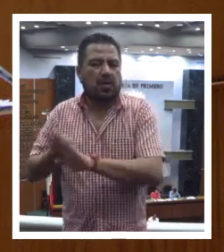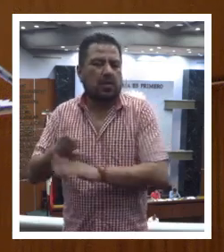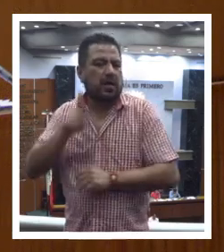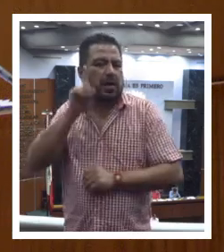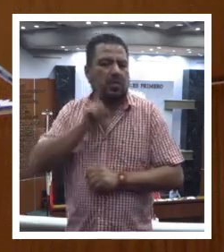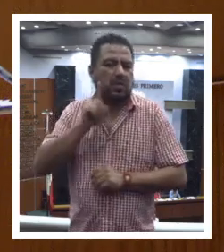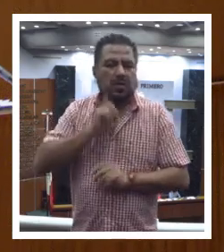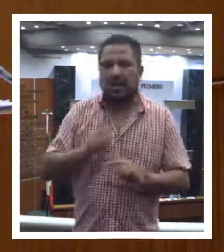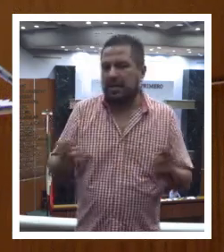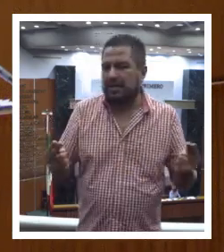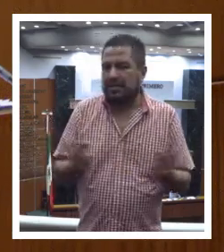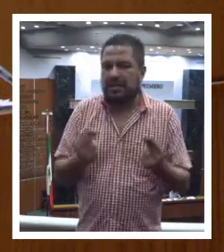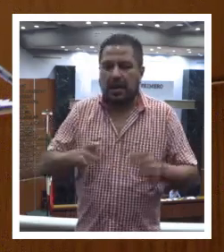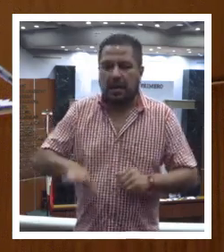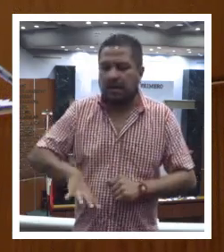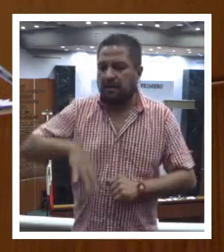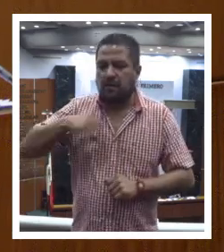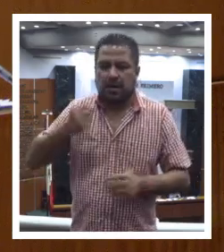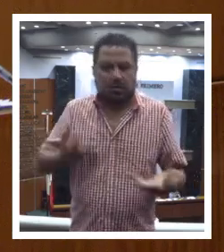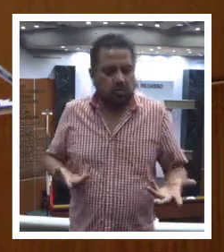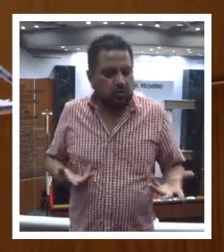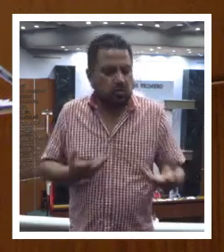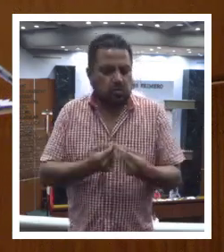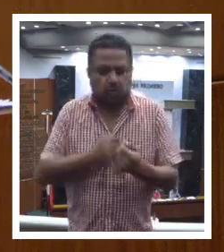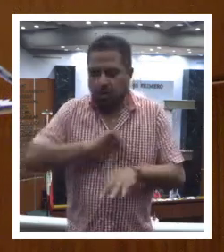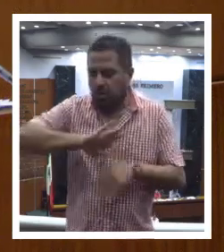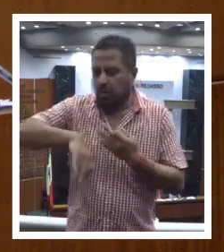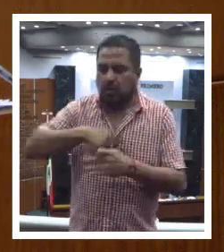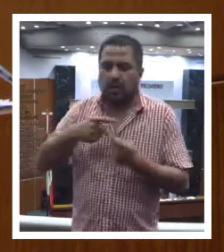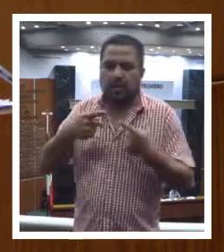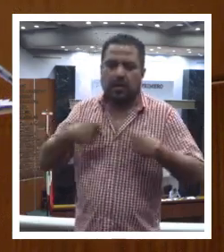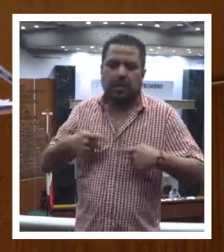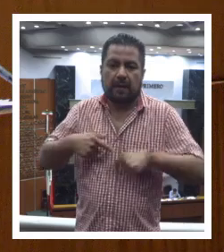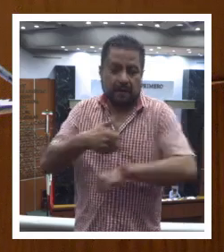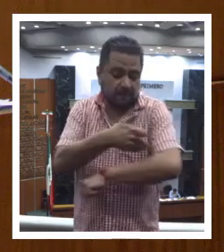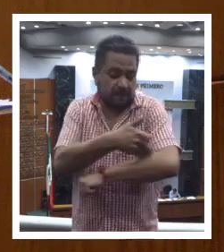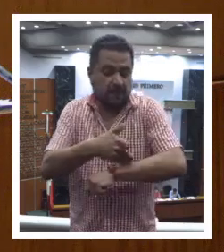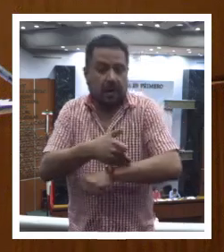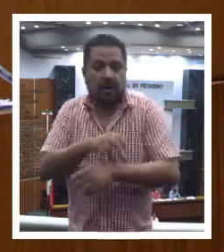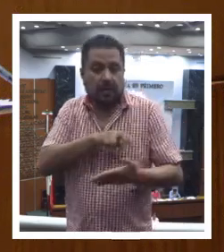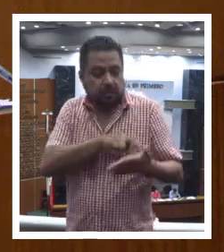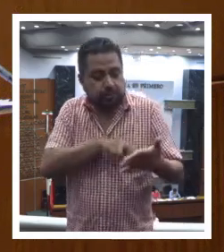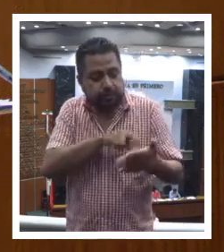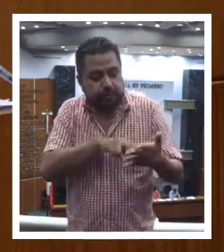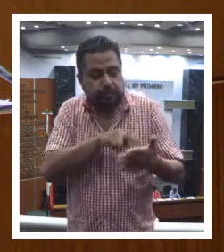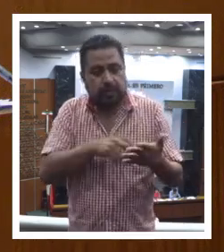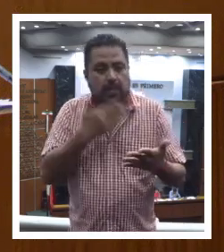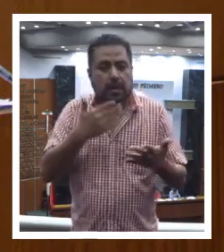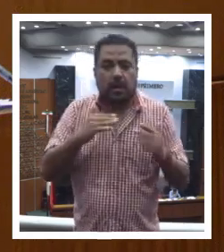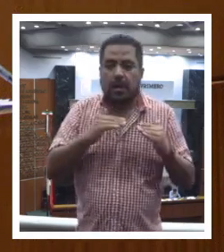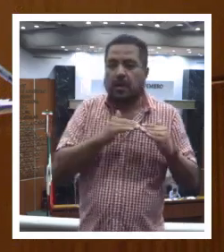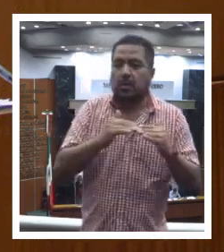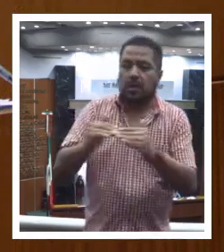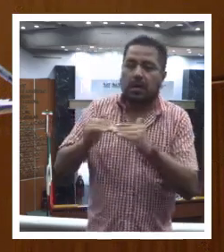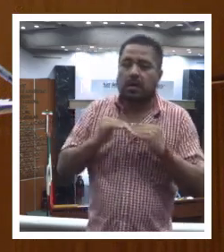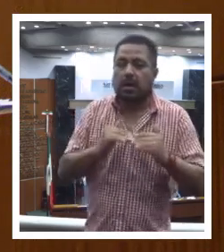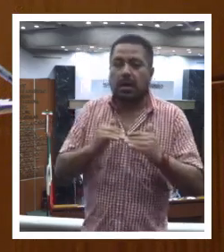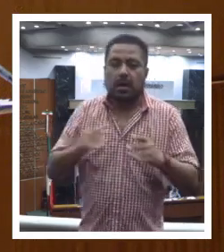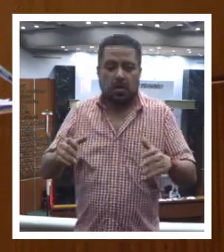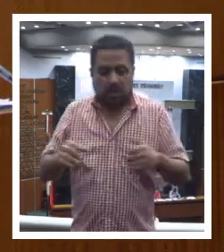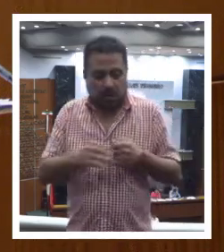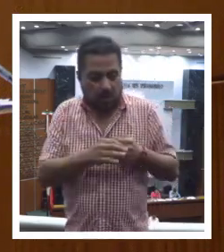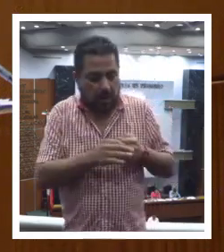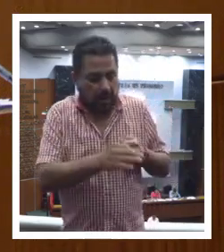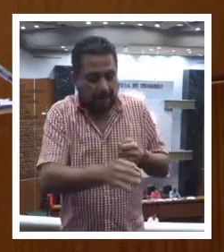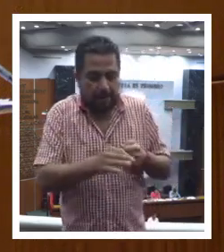mujeres requiere un esfuerzo conjunto. Familias que eduquen en igualdad,